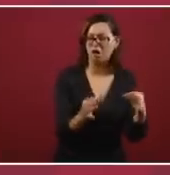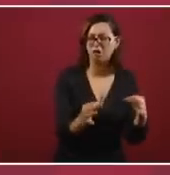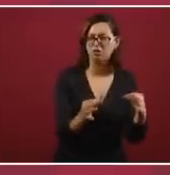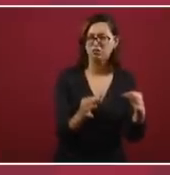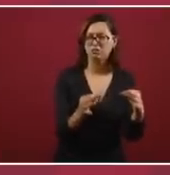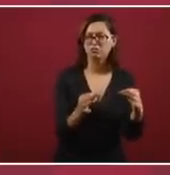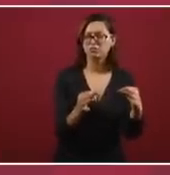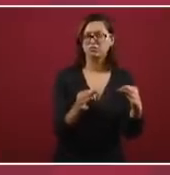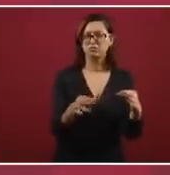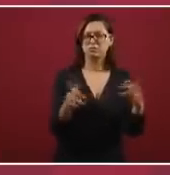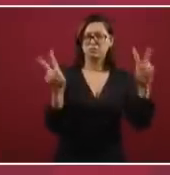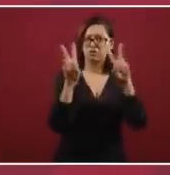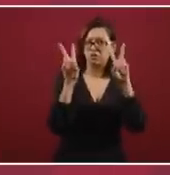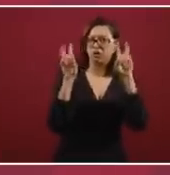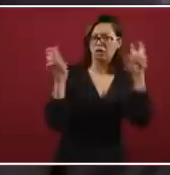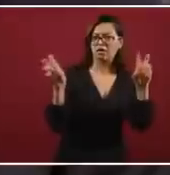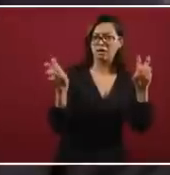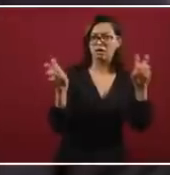llamada